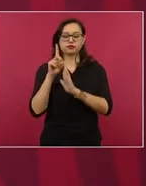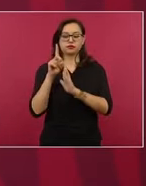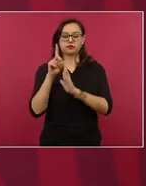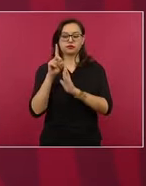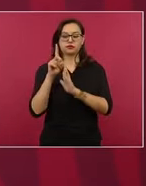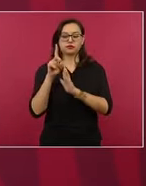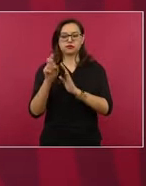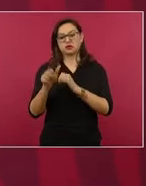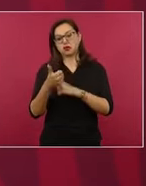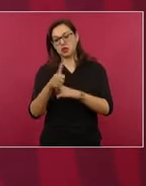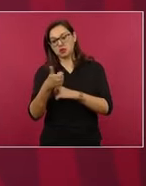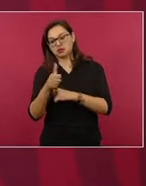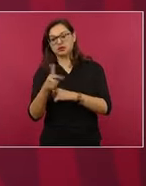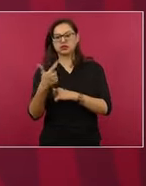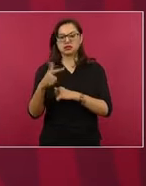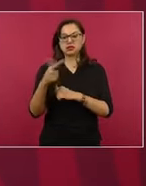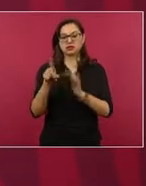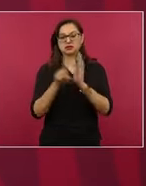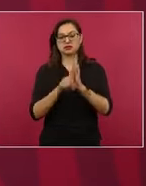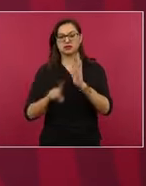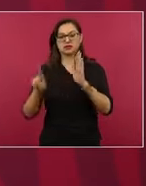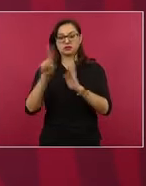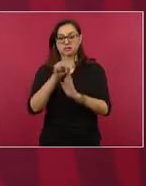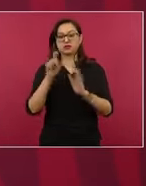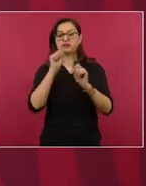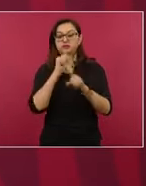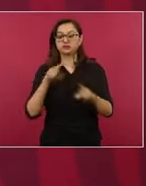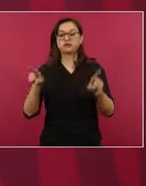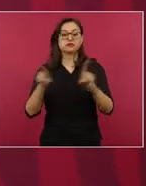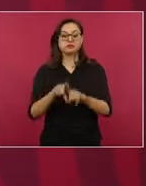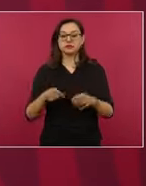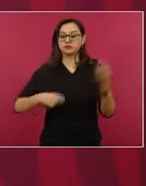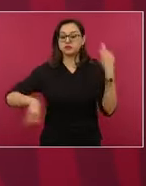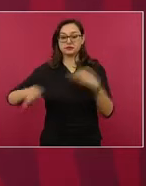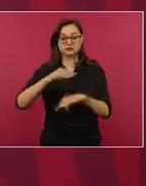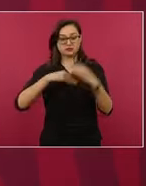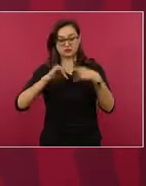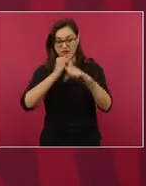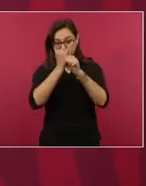o 11, esos también están documentados todos.